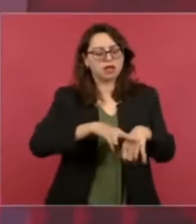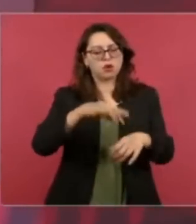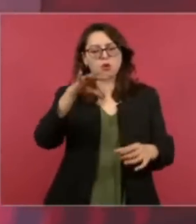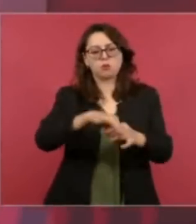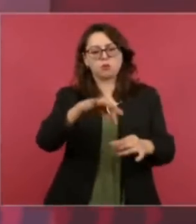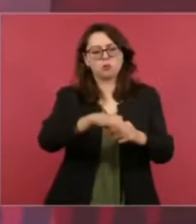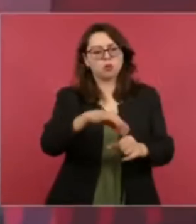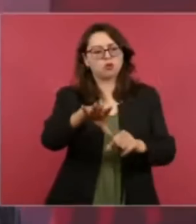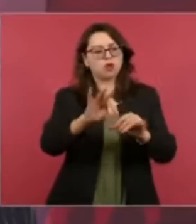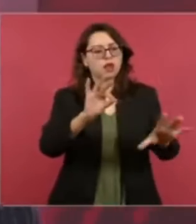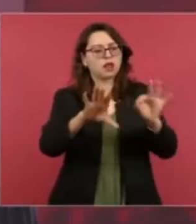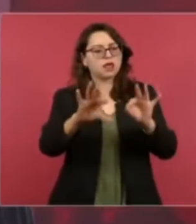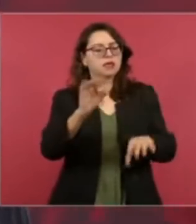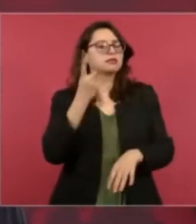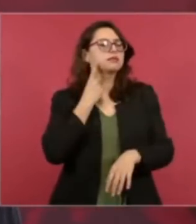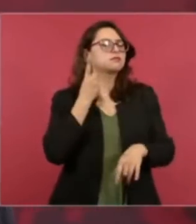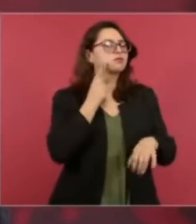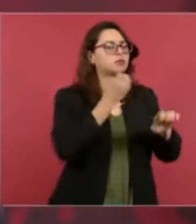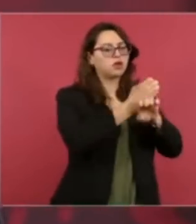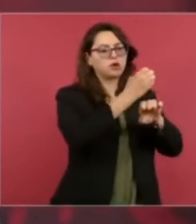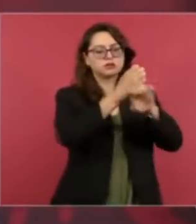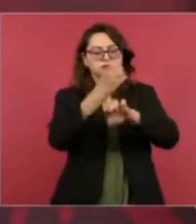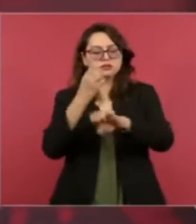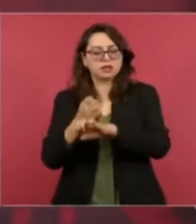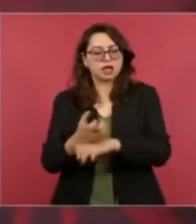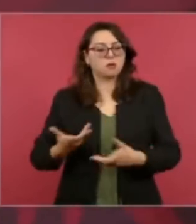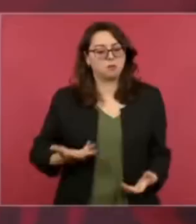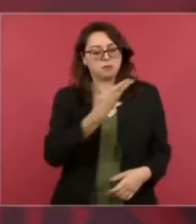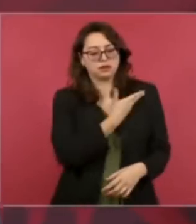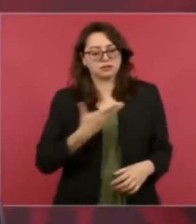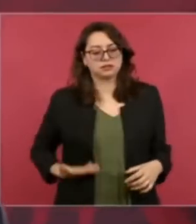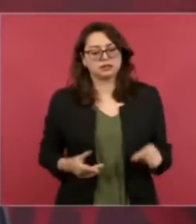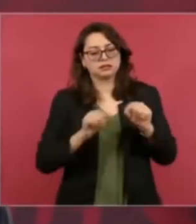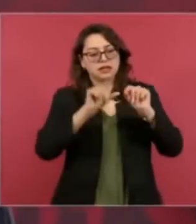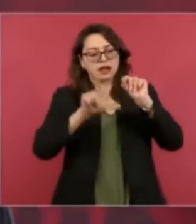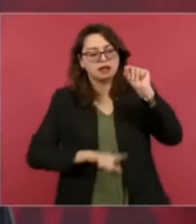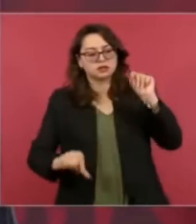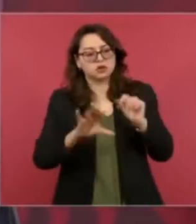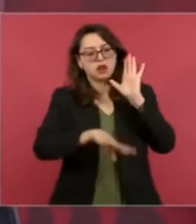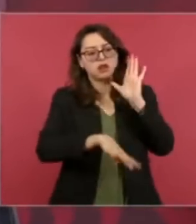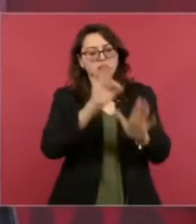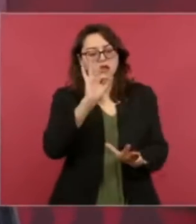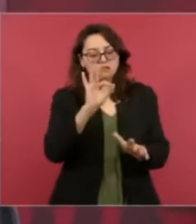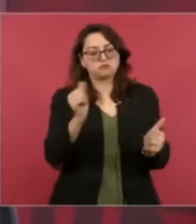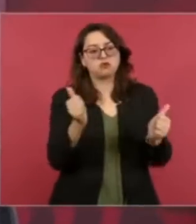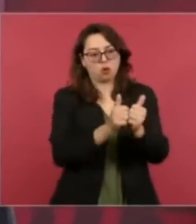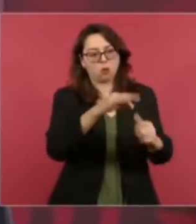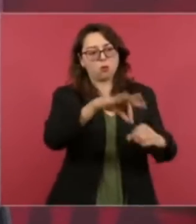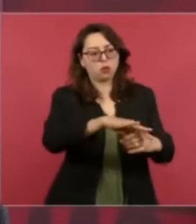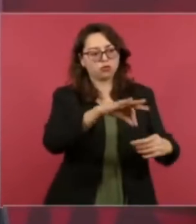elige al presidente, que se elijan los jueces, los magistrados, los ministros. Ya